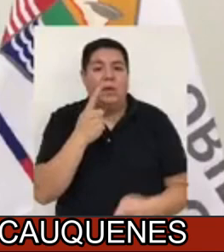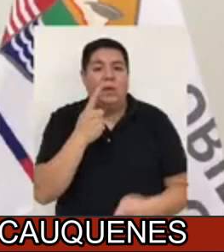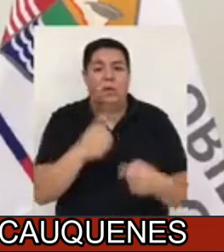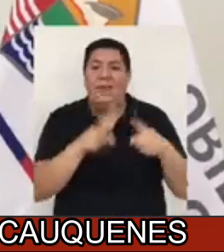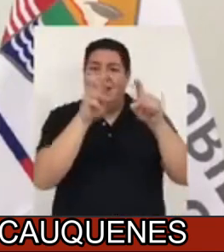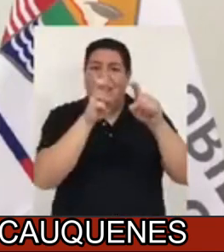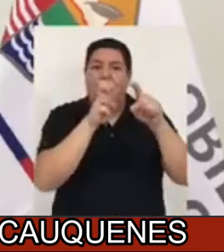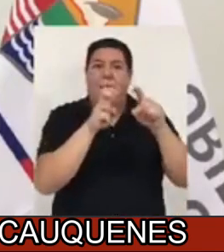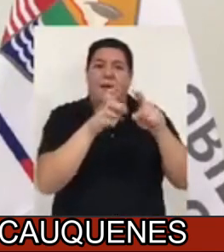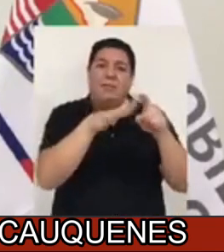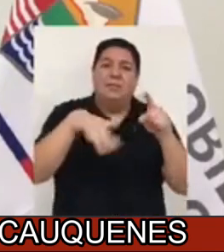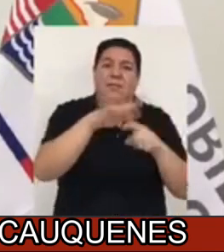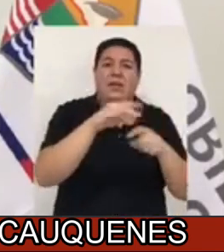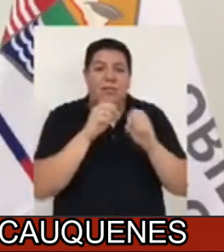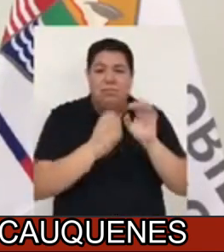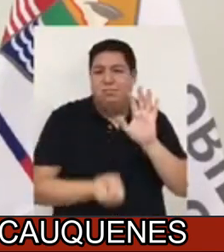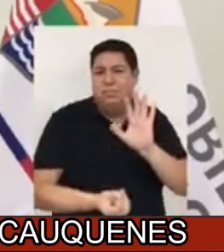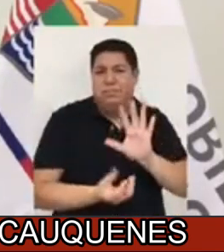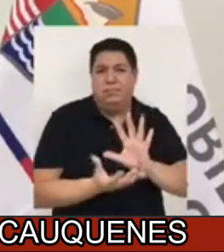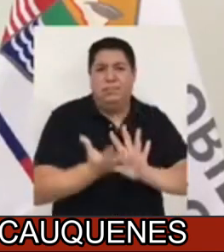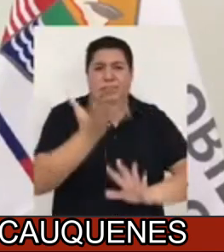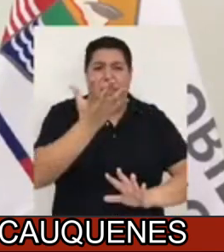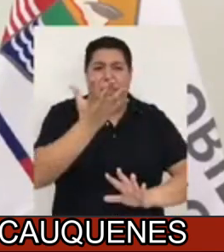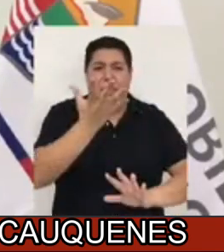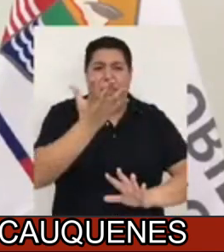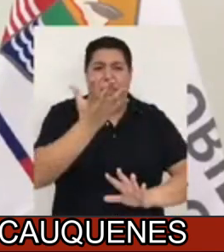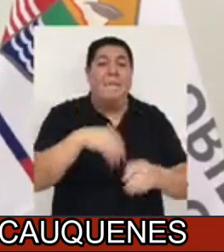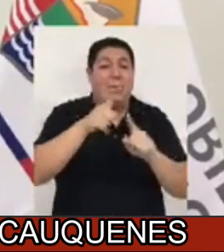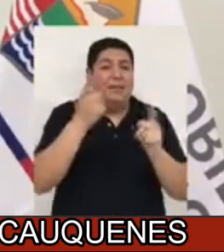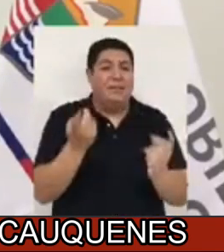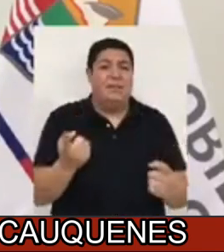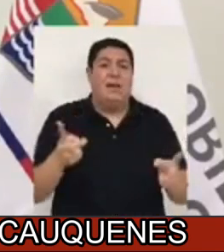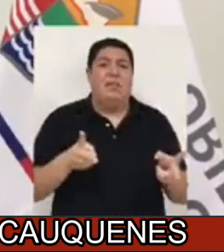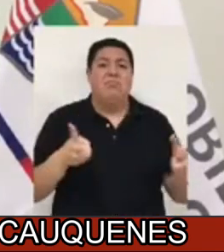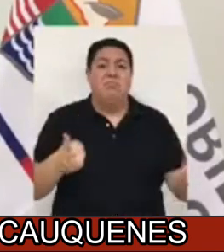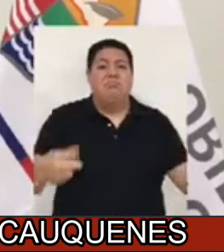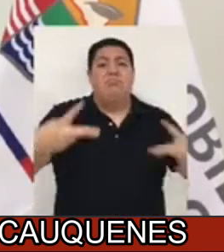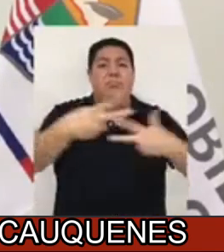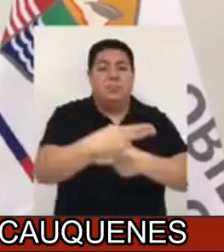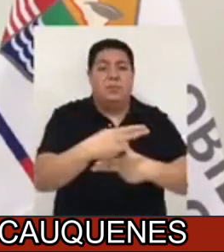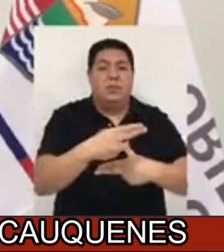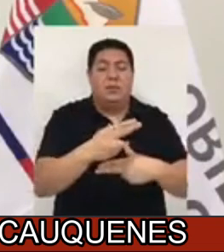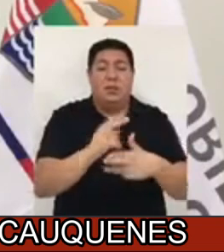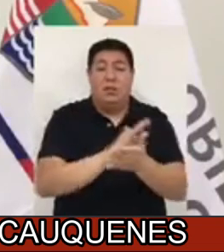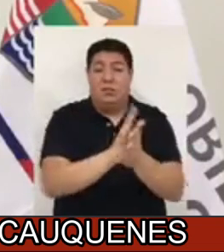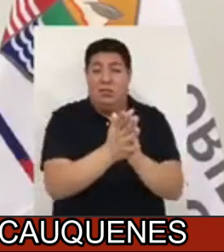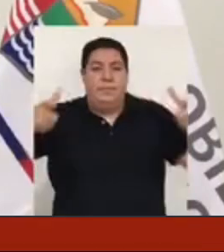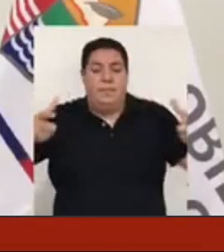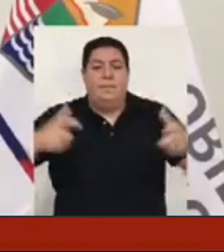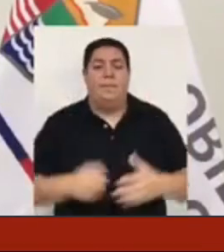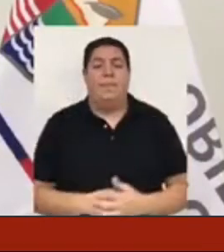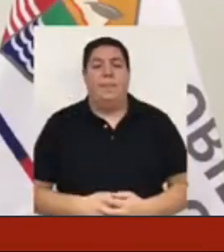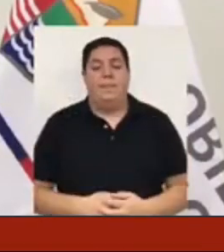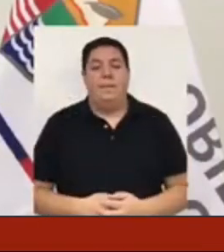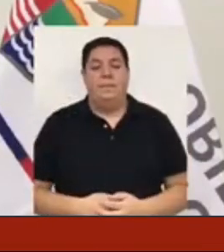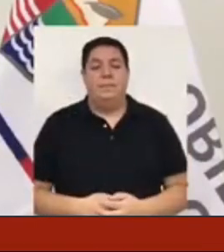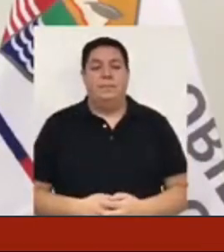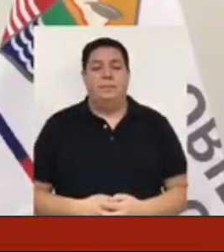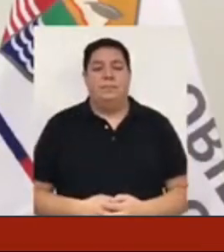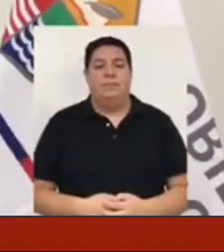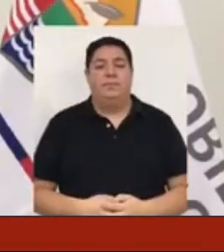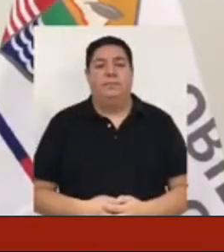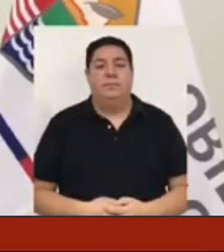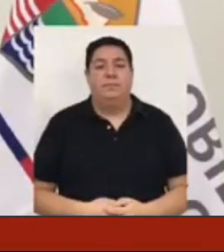se tomarán medidas para cauquenes si pienso en cerrato y uve cautín o en la provincia completa para evitar la propagación del virus